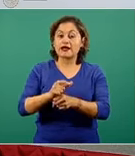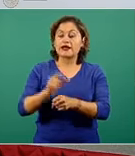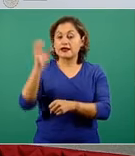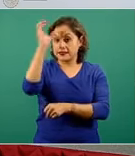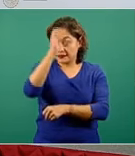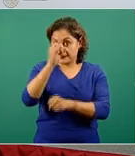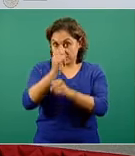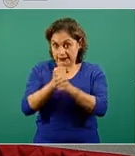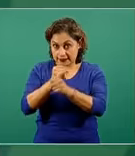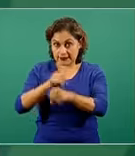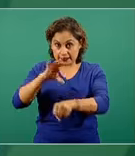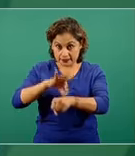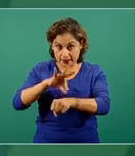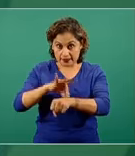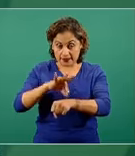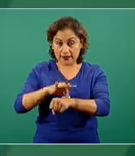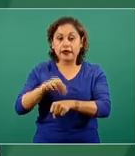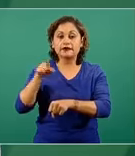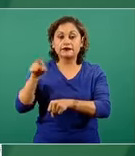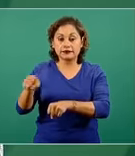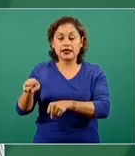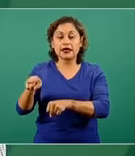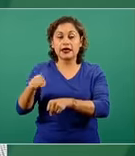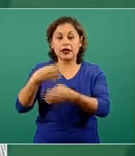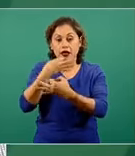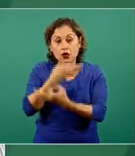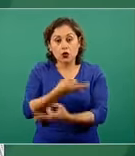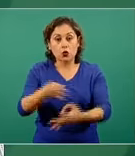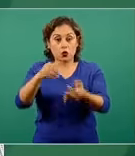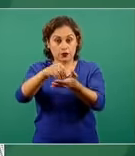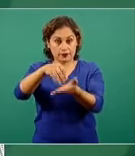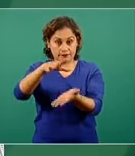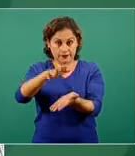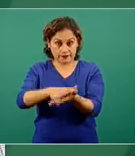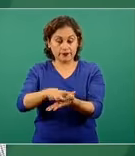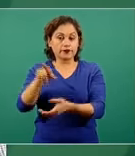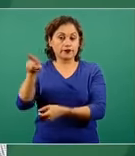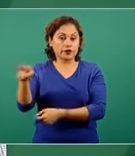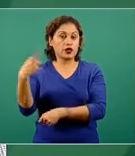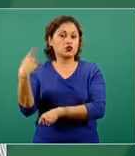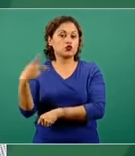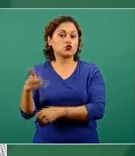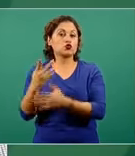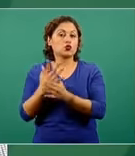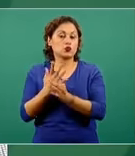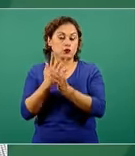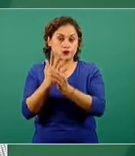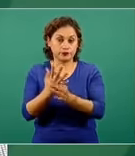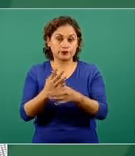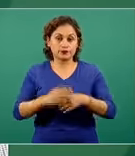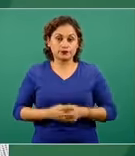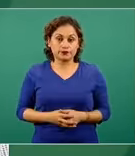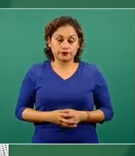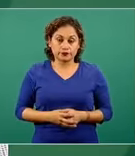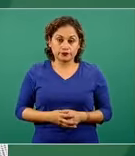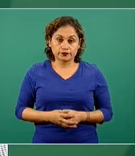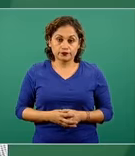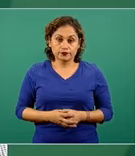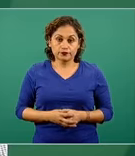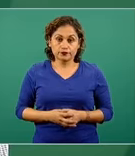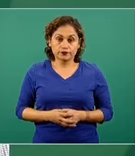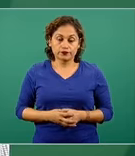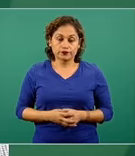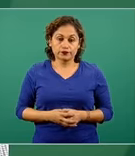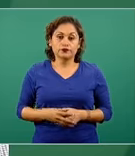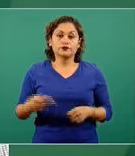emitió un comunicado precisamente comentando de que la intervención que se está llevando, que se